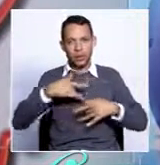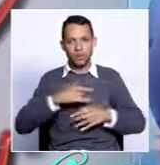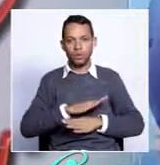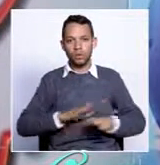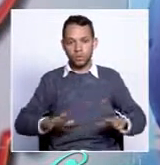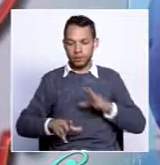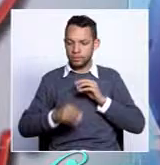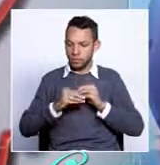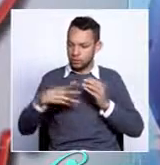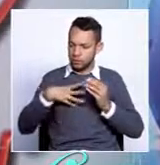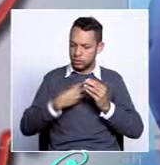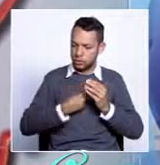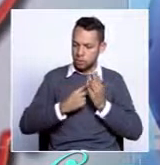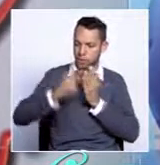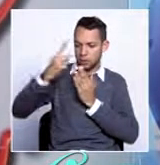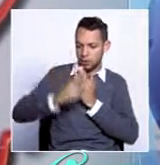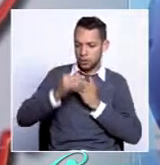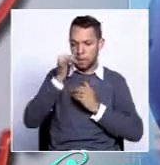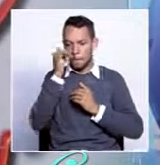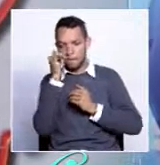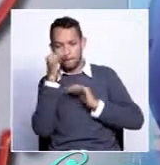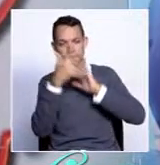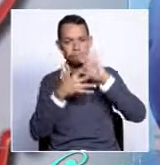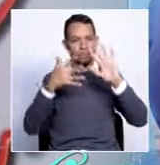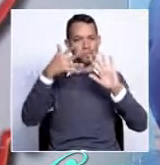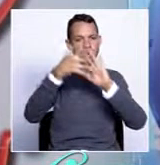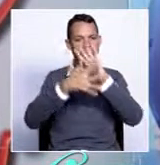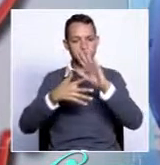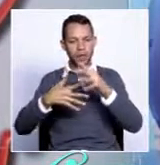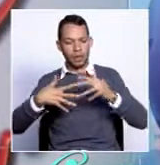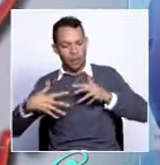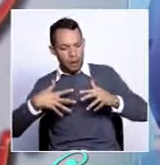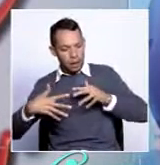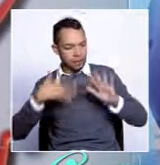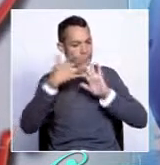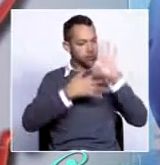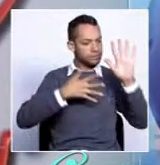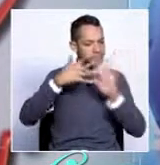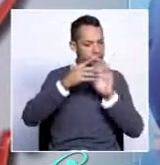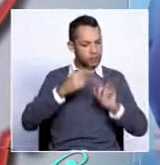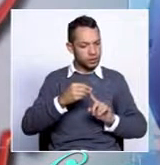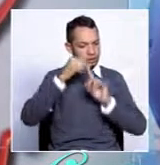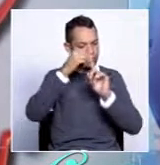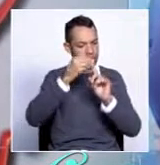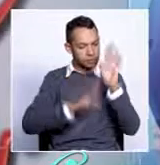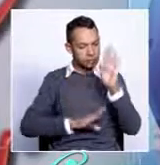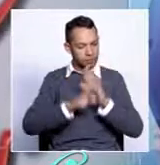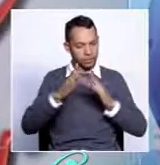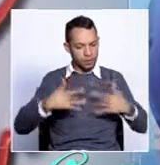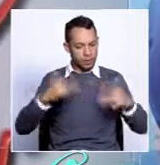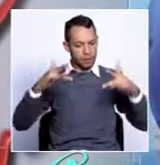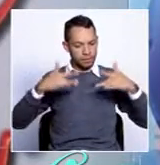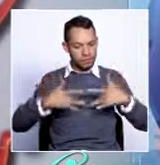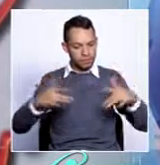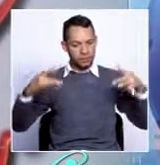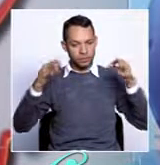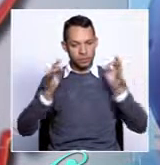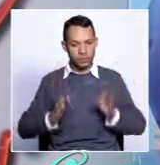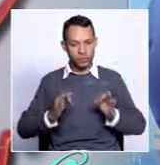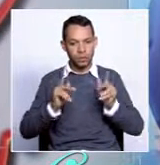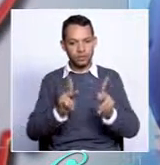programa que nosotros lo hacemos de una manera muy didáctica muy espontánea para hacer de la salud eso